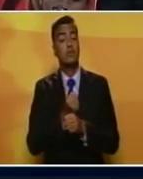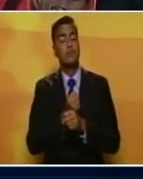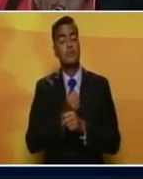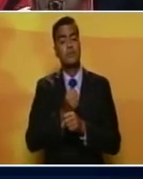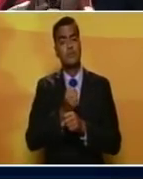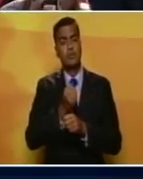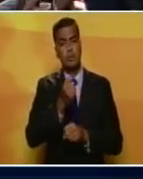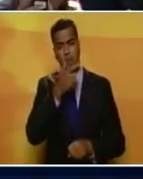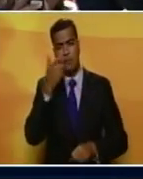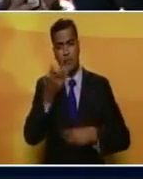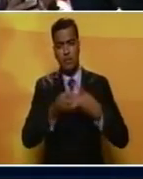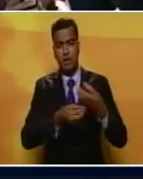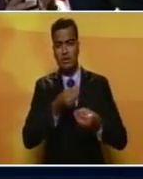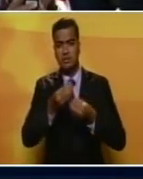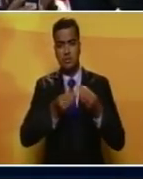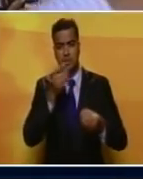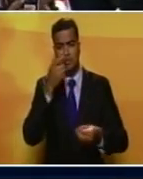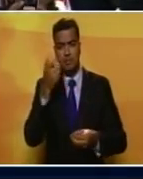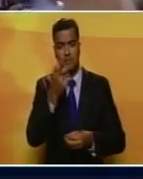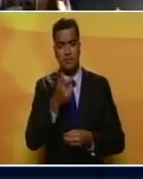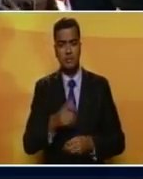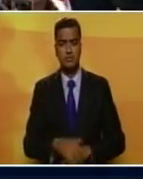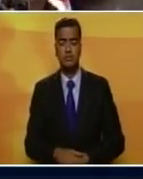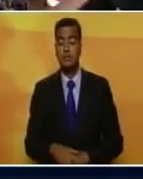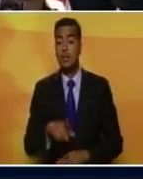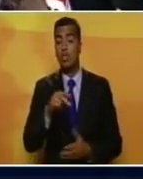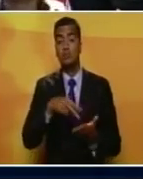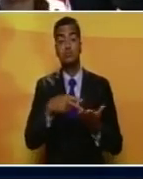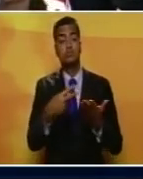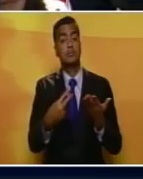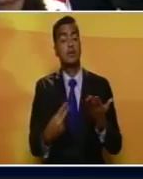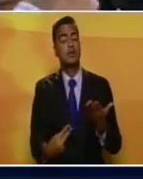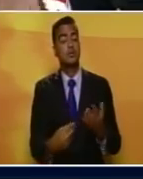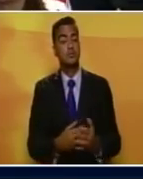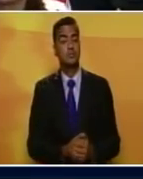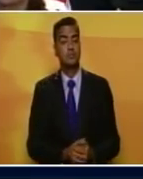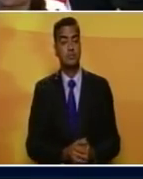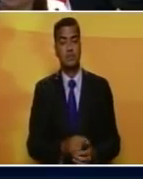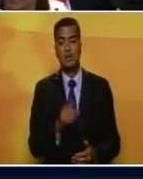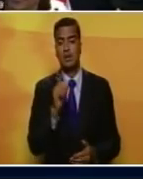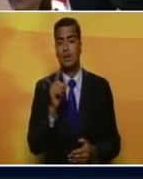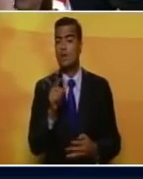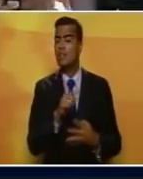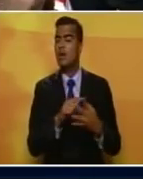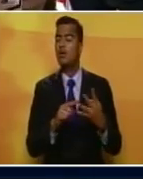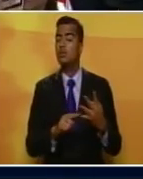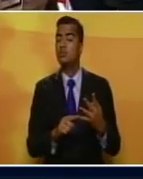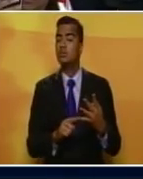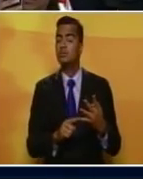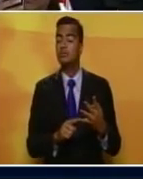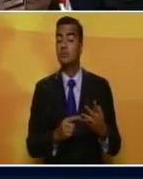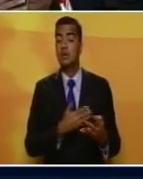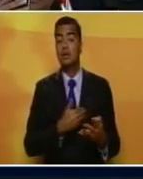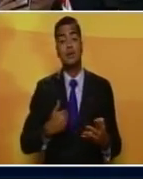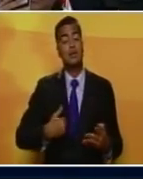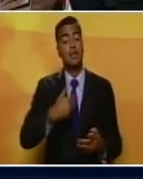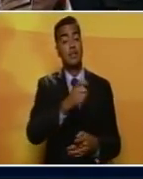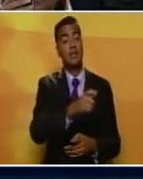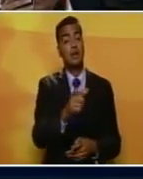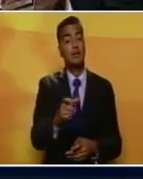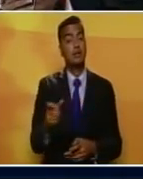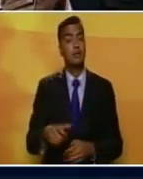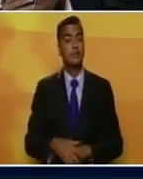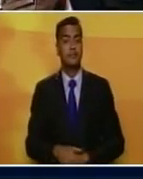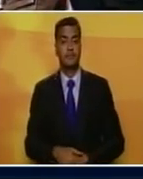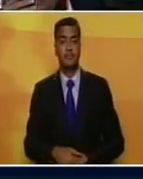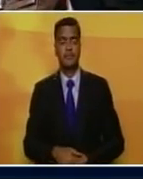los autobuseros, para que ustedes se paren y se forme el caos en Venezuela. Pero nuevamente tengo que decir, los felicito